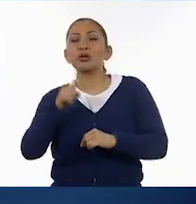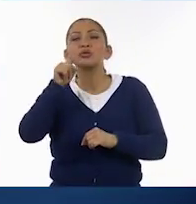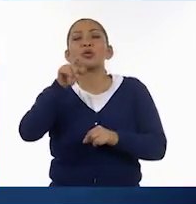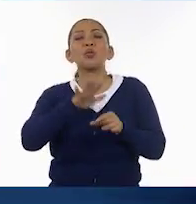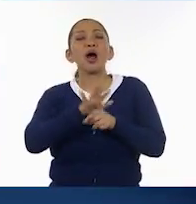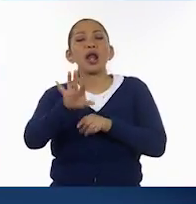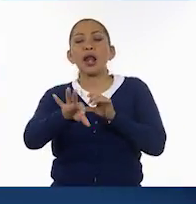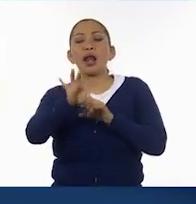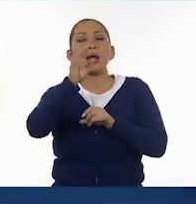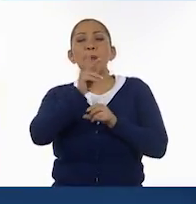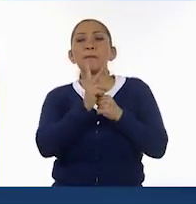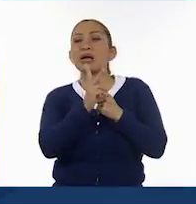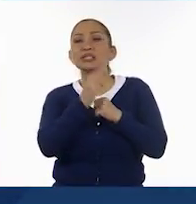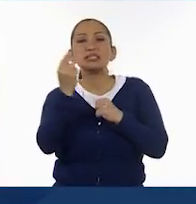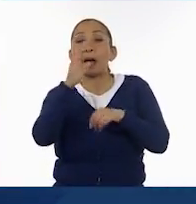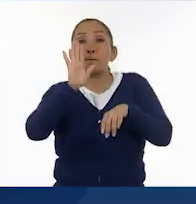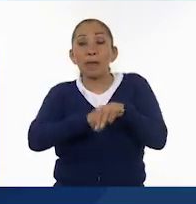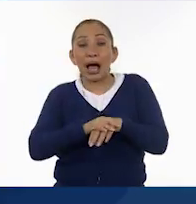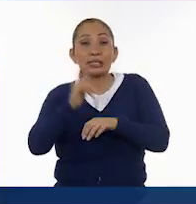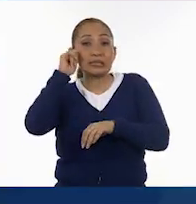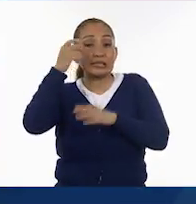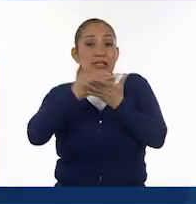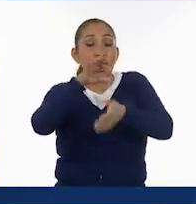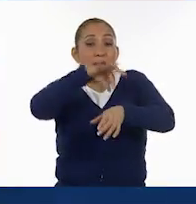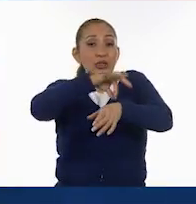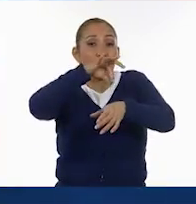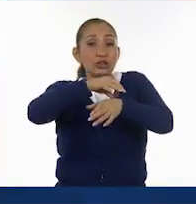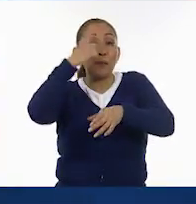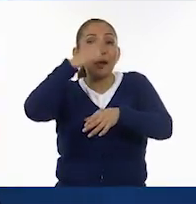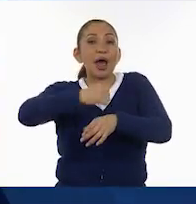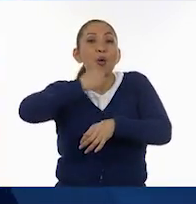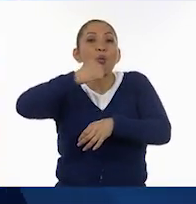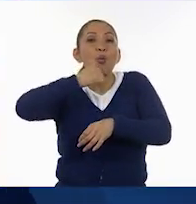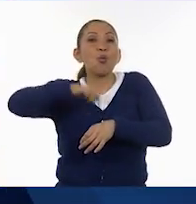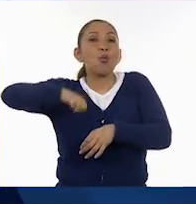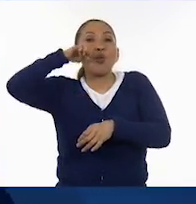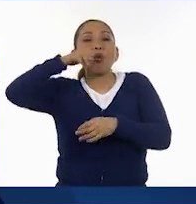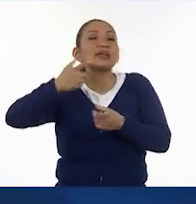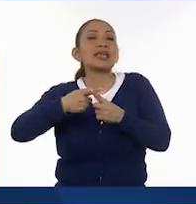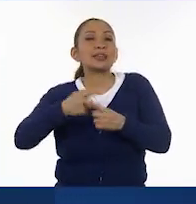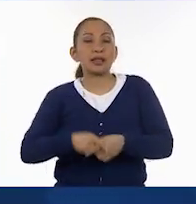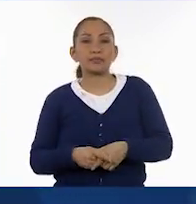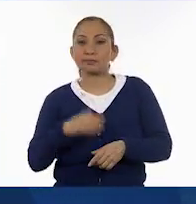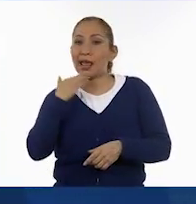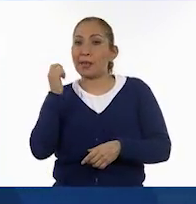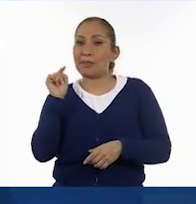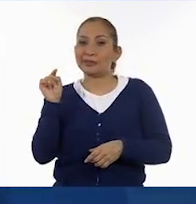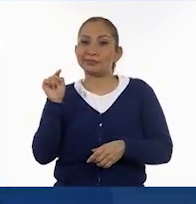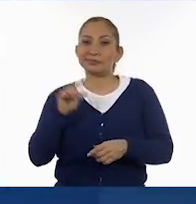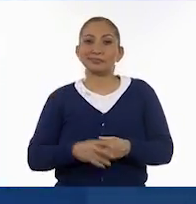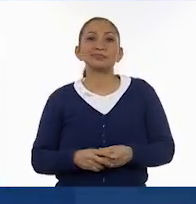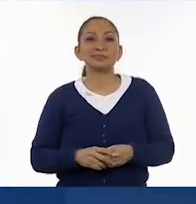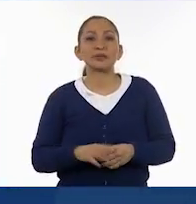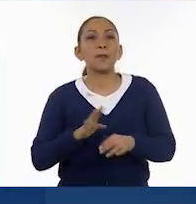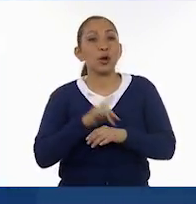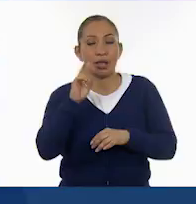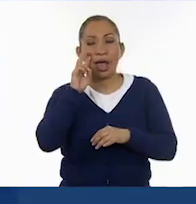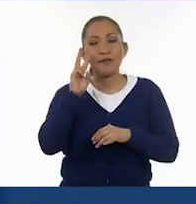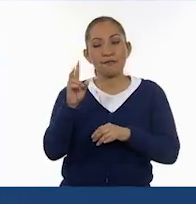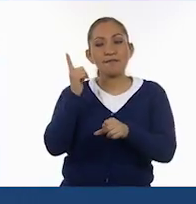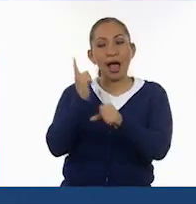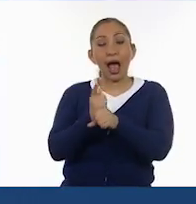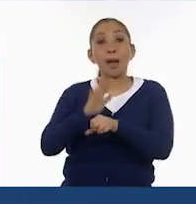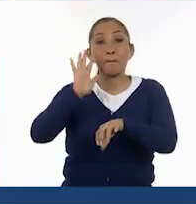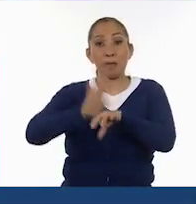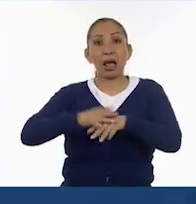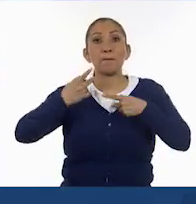país crees, María, que requiere mayores servicios médicos para los ancianos? Alemania. Alemania, porque ya vimos